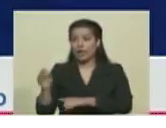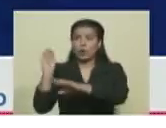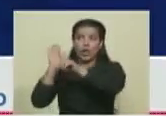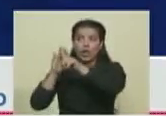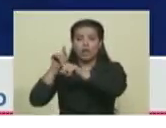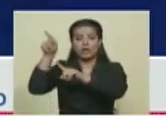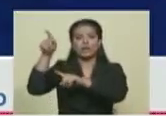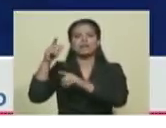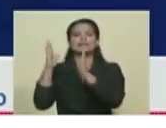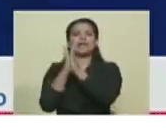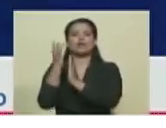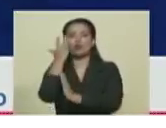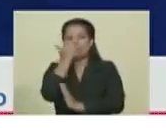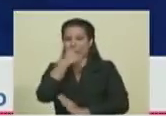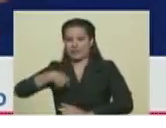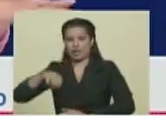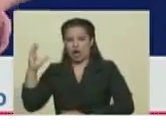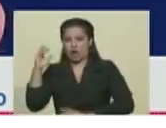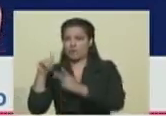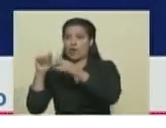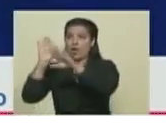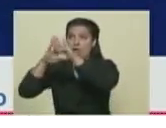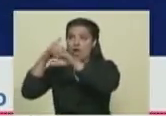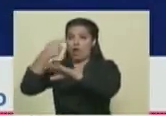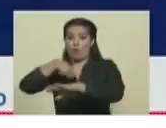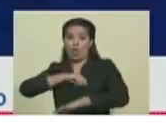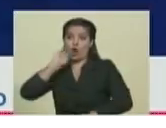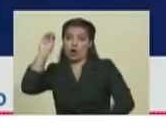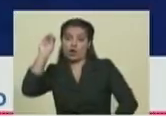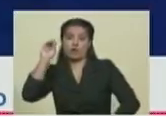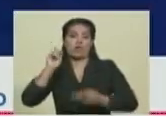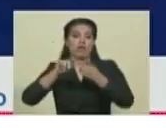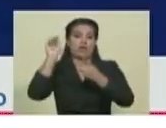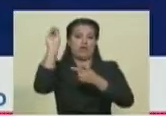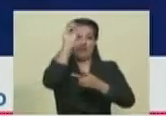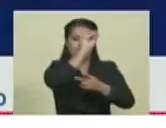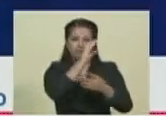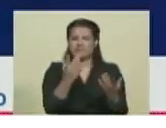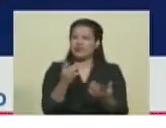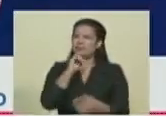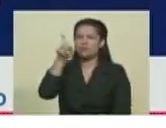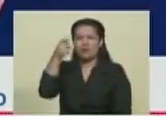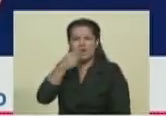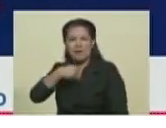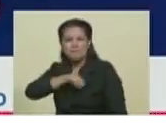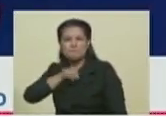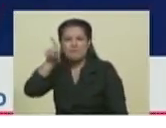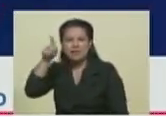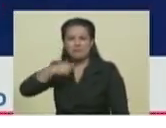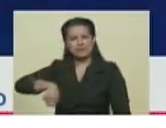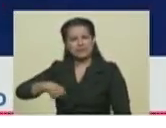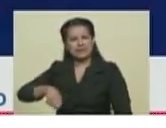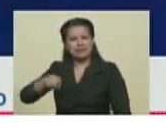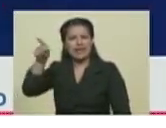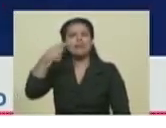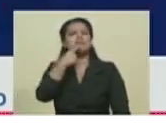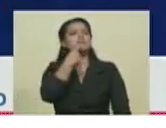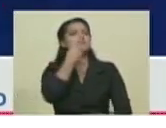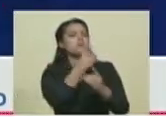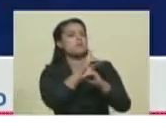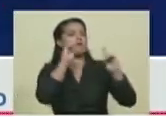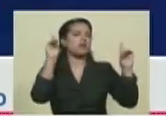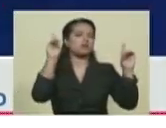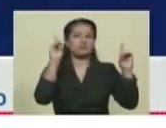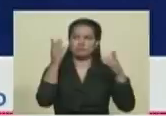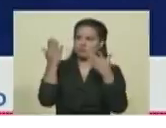Almagro, mandan a Rajoy. ¿Qué nos va a hablar nosotros a Rajoy de elecciones y de democracia? Que venga a ver cómo se hacen las elecciones en Venezuela. Aquí no le